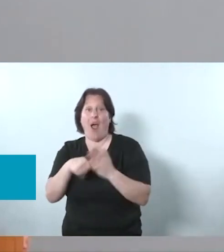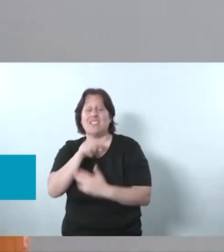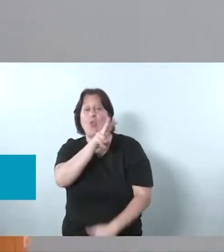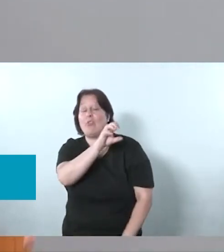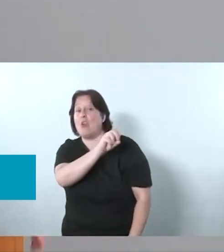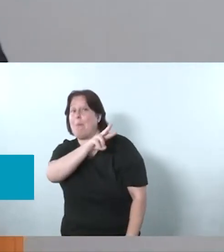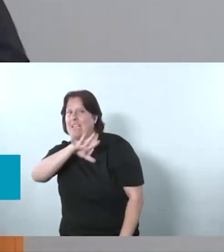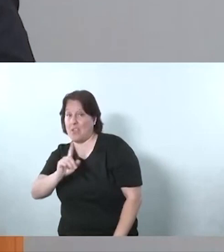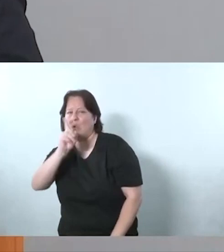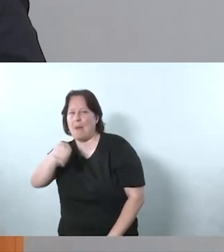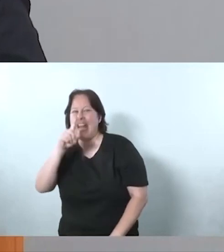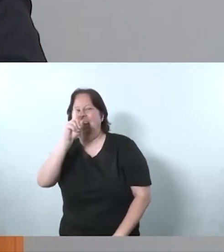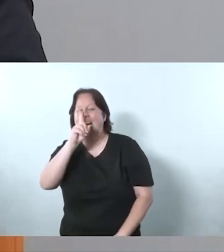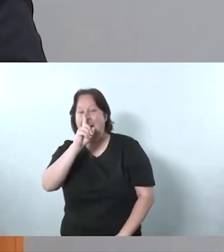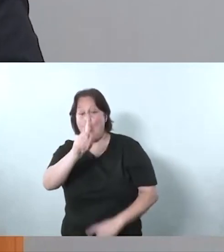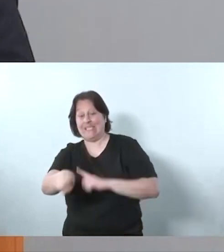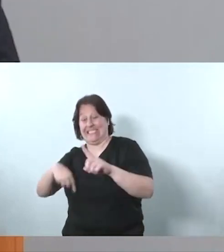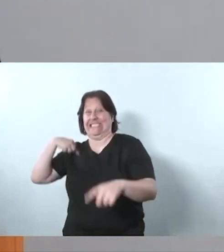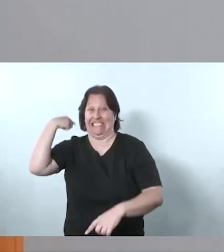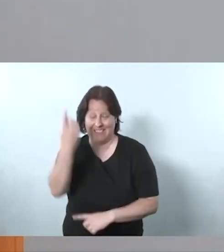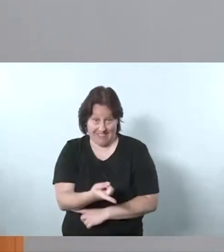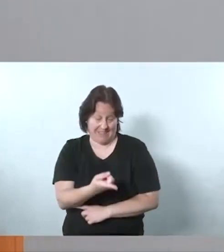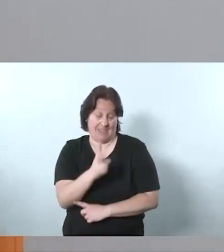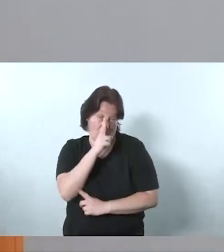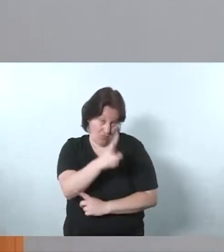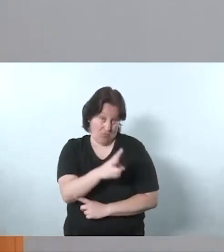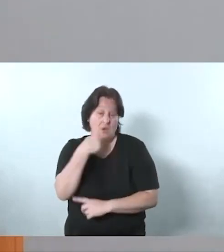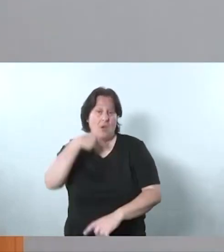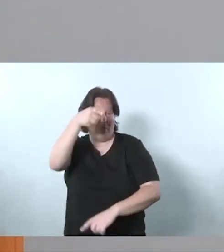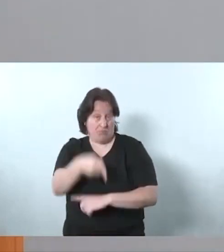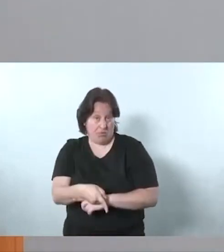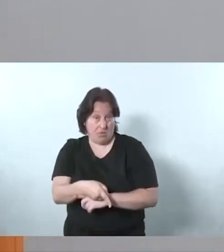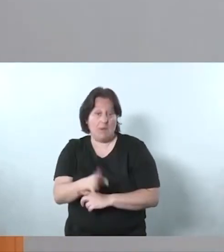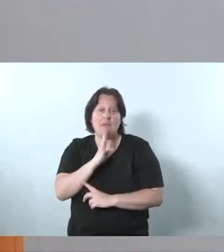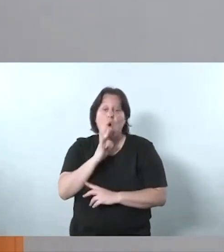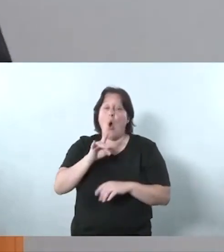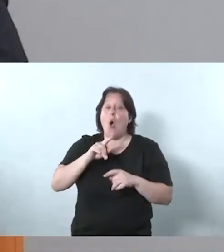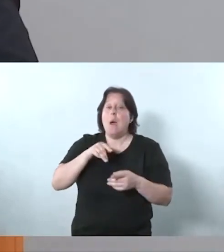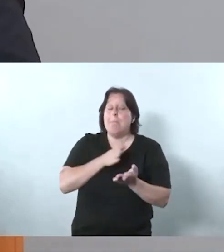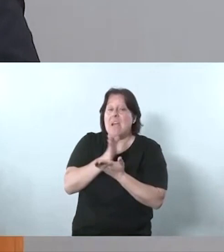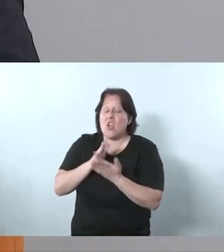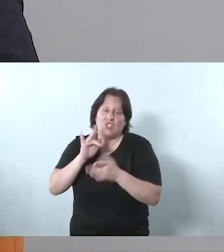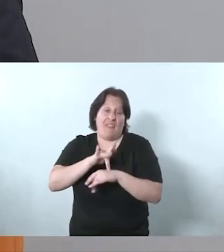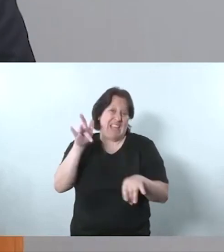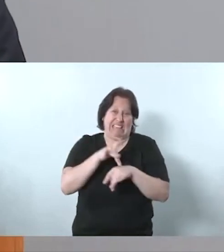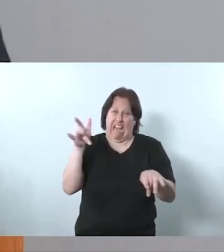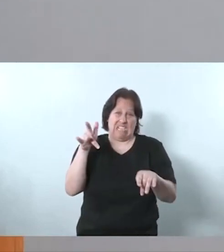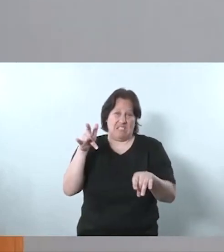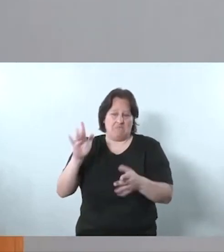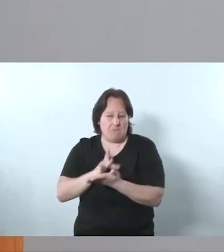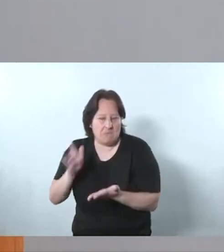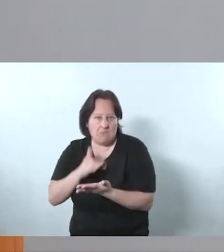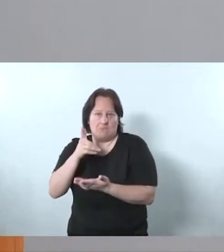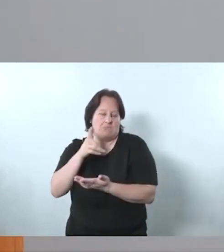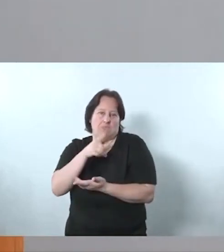año siguiente no se emplearán medios digitales para que los alumnos de primeros cursos de primaria aprendan a leer a escribir y a calcular